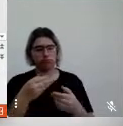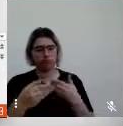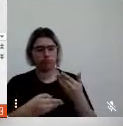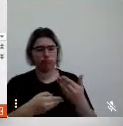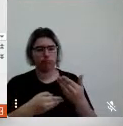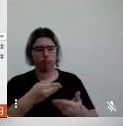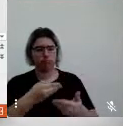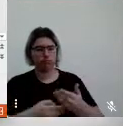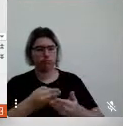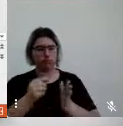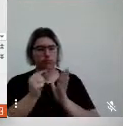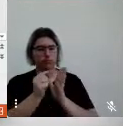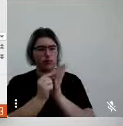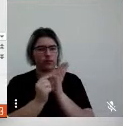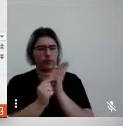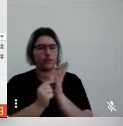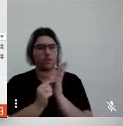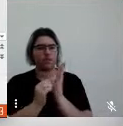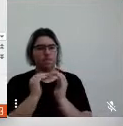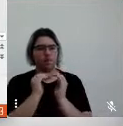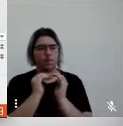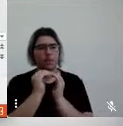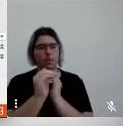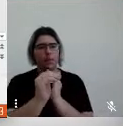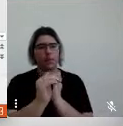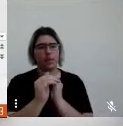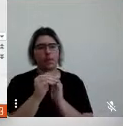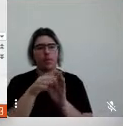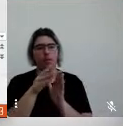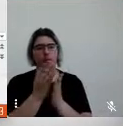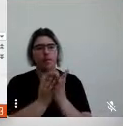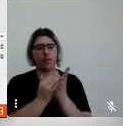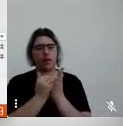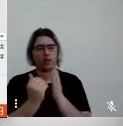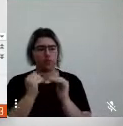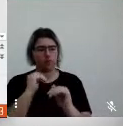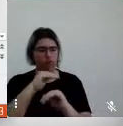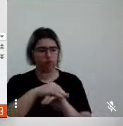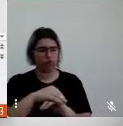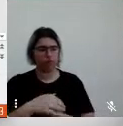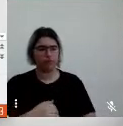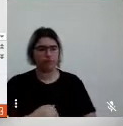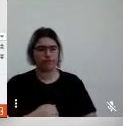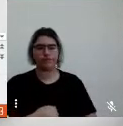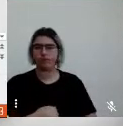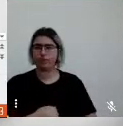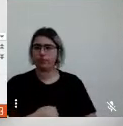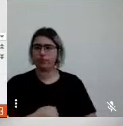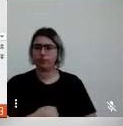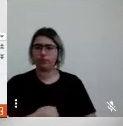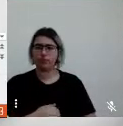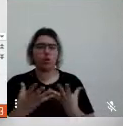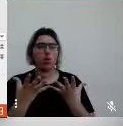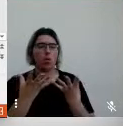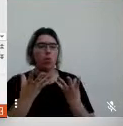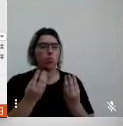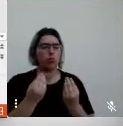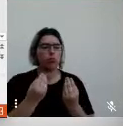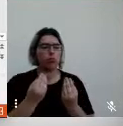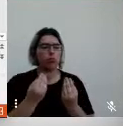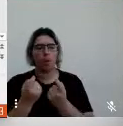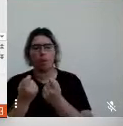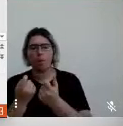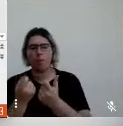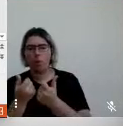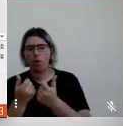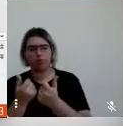de marcadores bioquímicos, tener los parámetros establecidos. Ni nada en exceso ni nada en deficiencia va